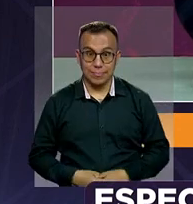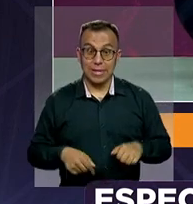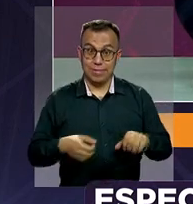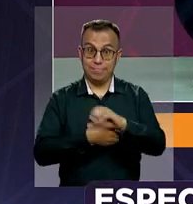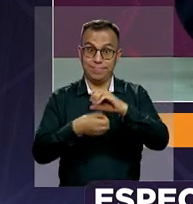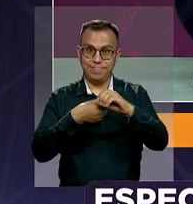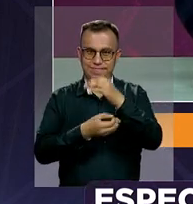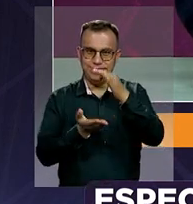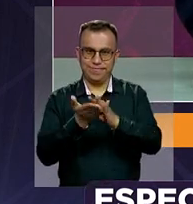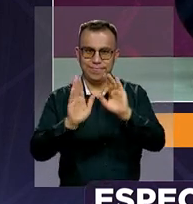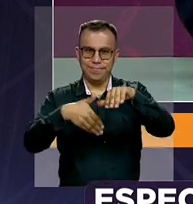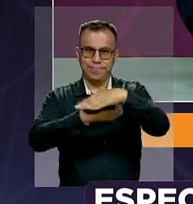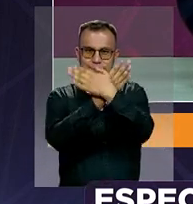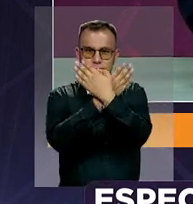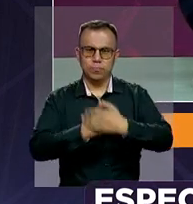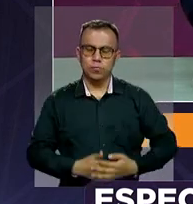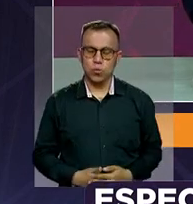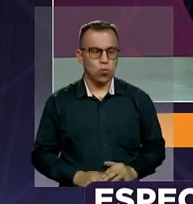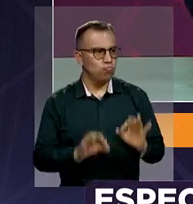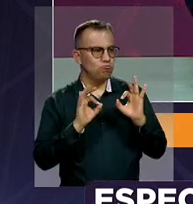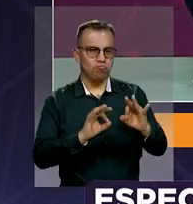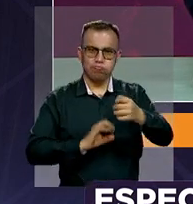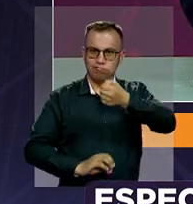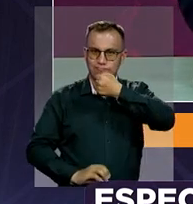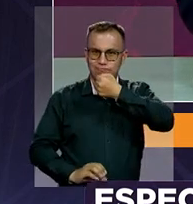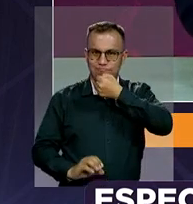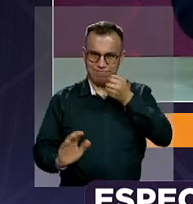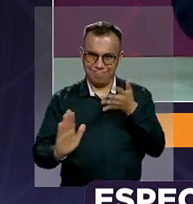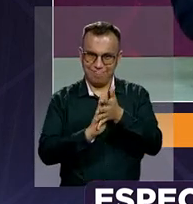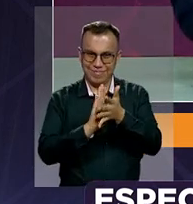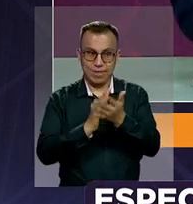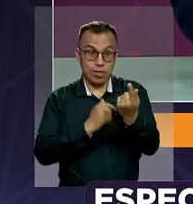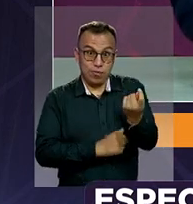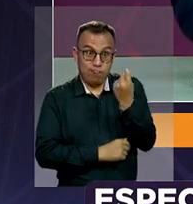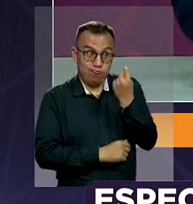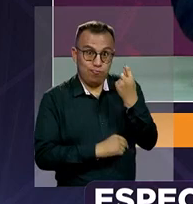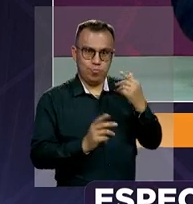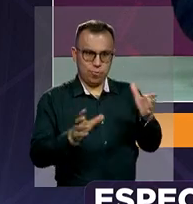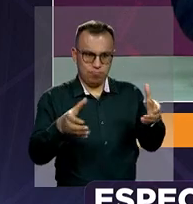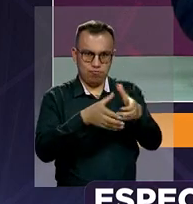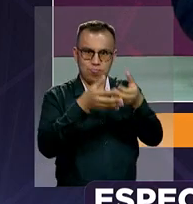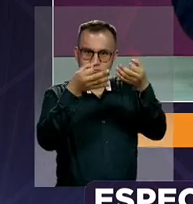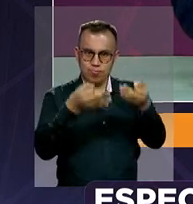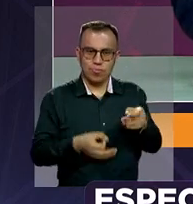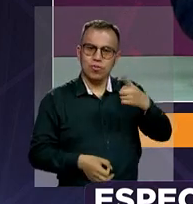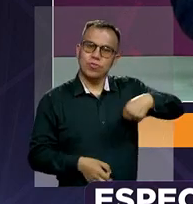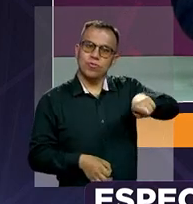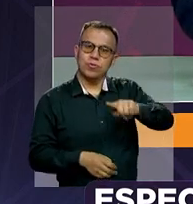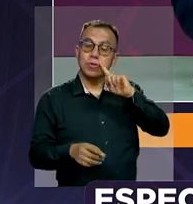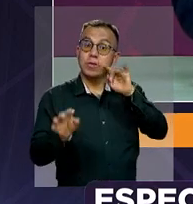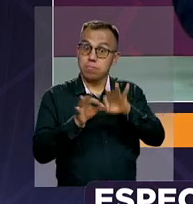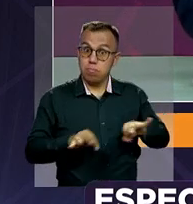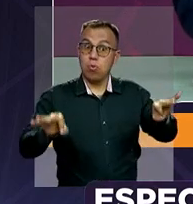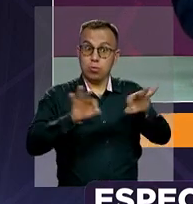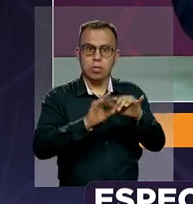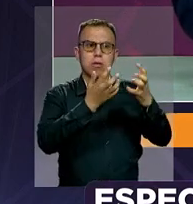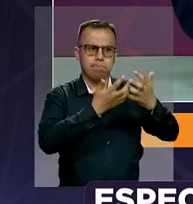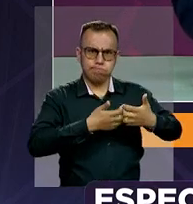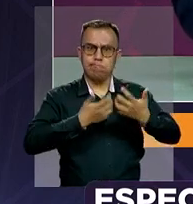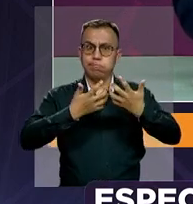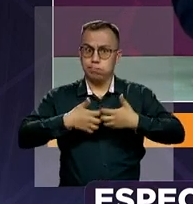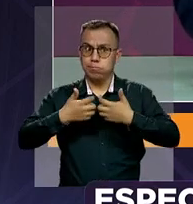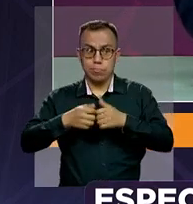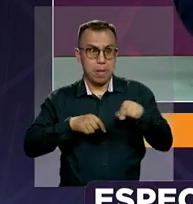capital de la República. Bueno, y tenemos muy buenas noticias para la capital. En las últimas horas se conoció la voluntad por parte de importantes empresas, de